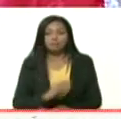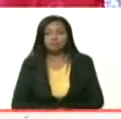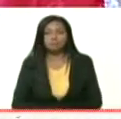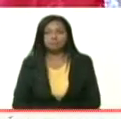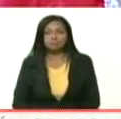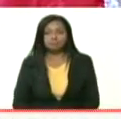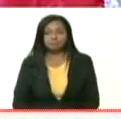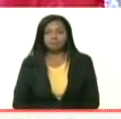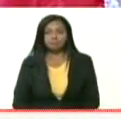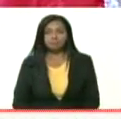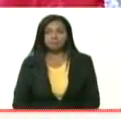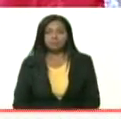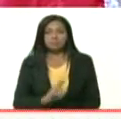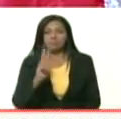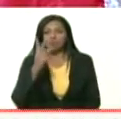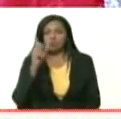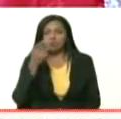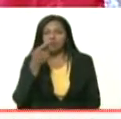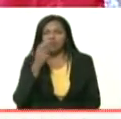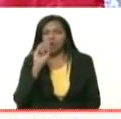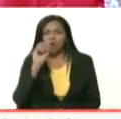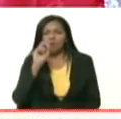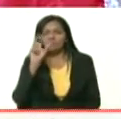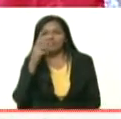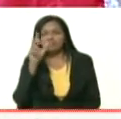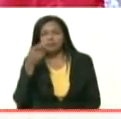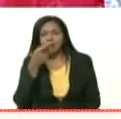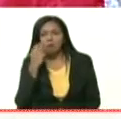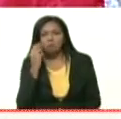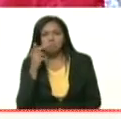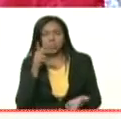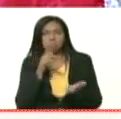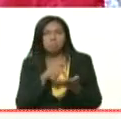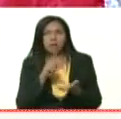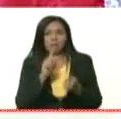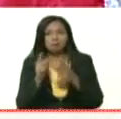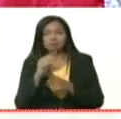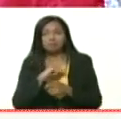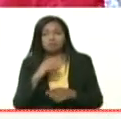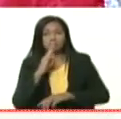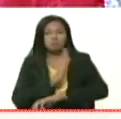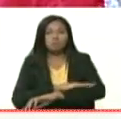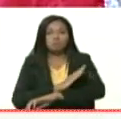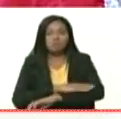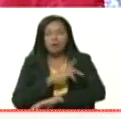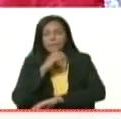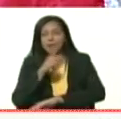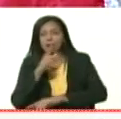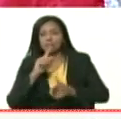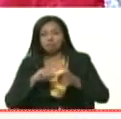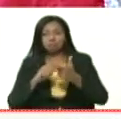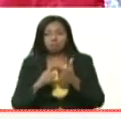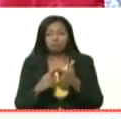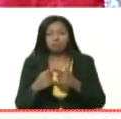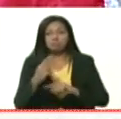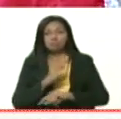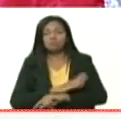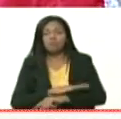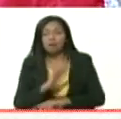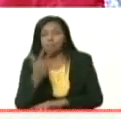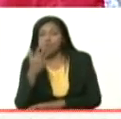tenía segundo grado, tercer grado, más o menos, y a veces uno se portaba mal, o no se portaba tan